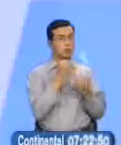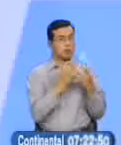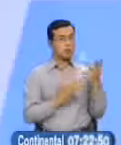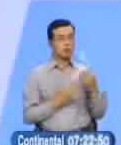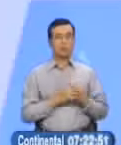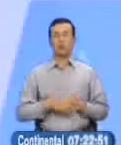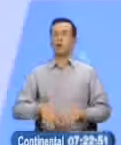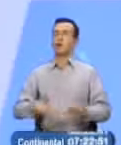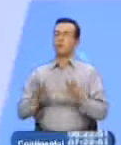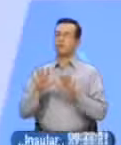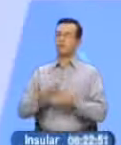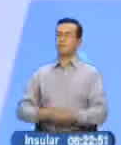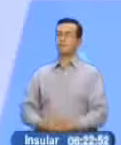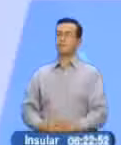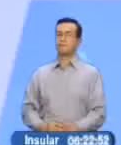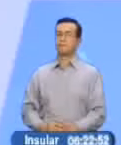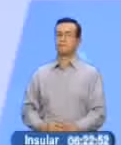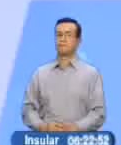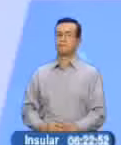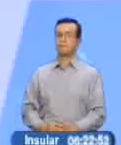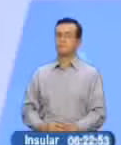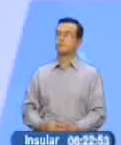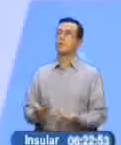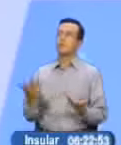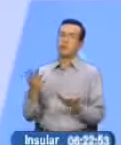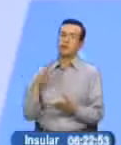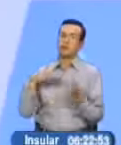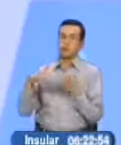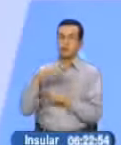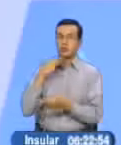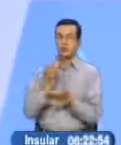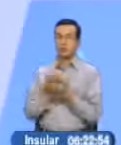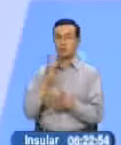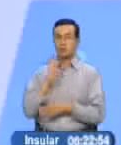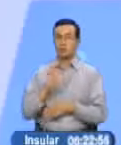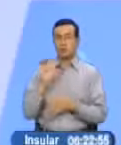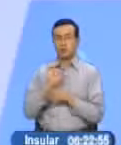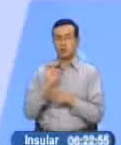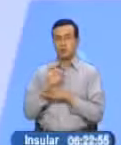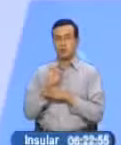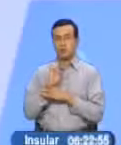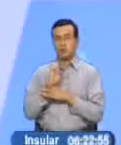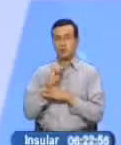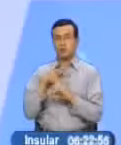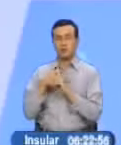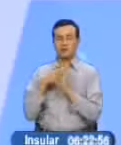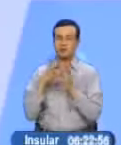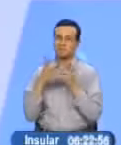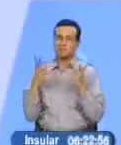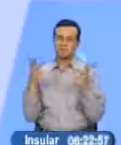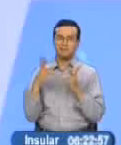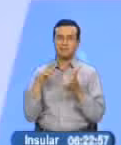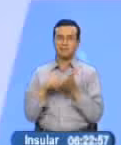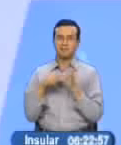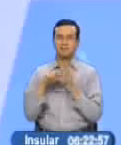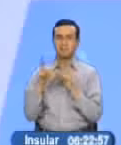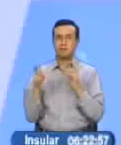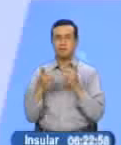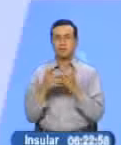A ver, la situación económica del país no es la más favorable. Esto hace que las